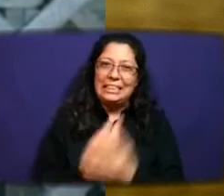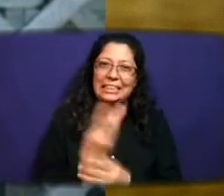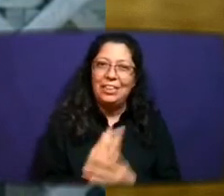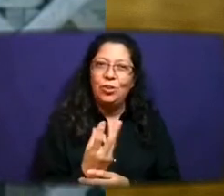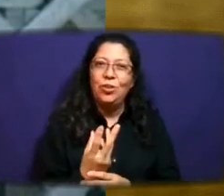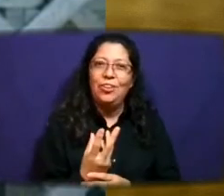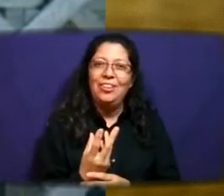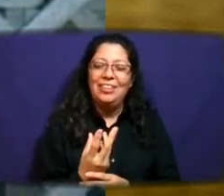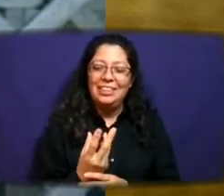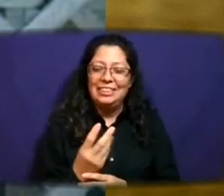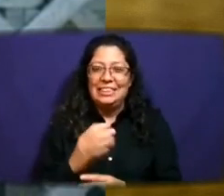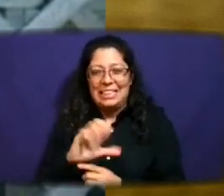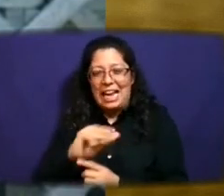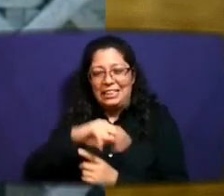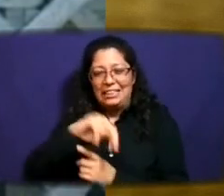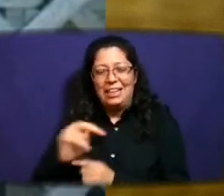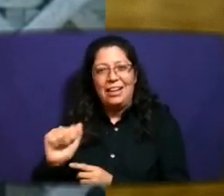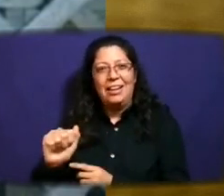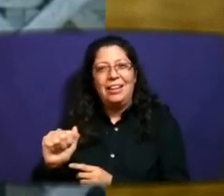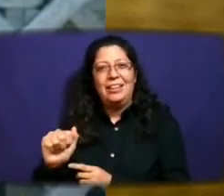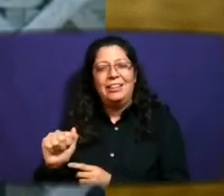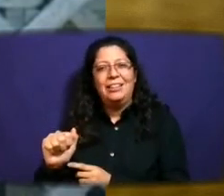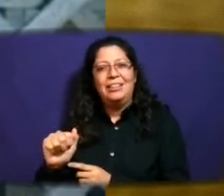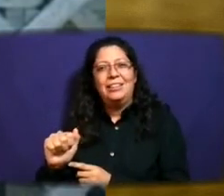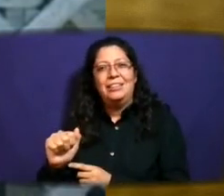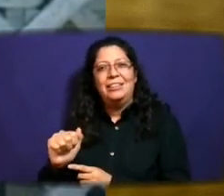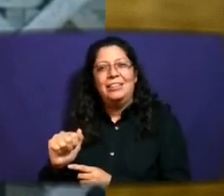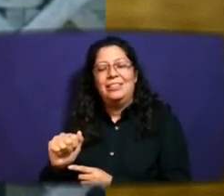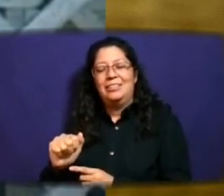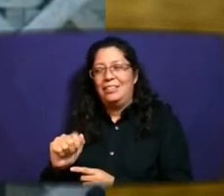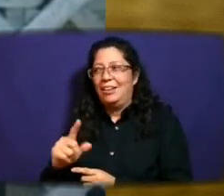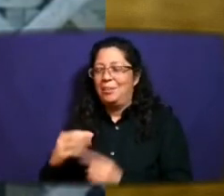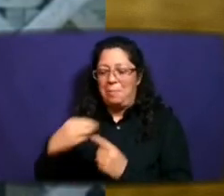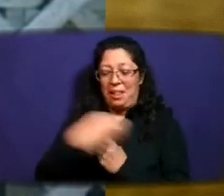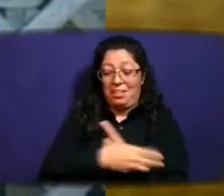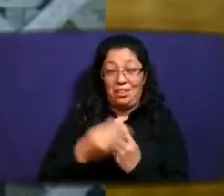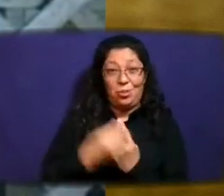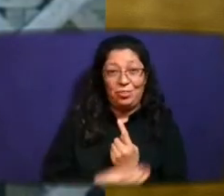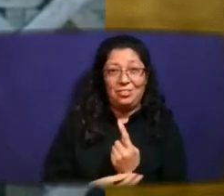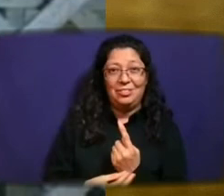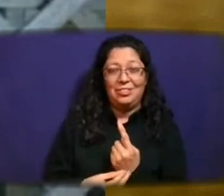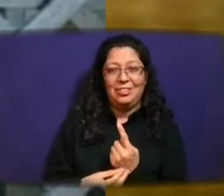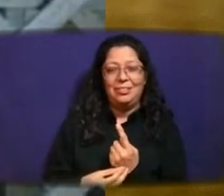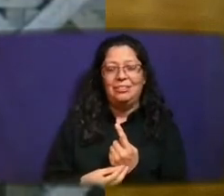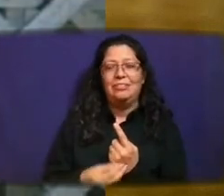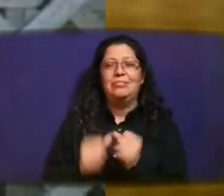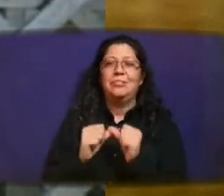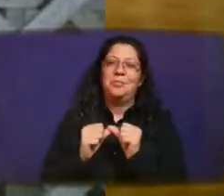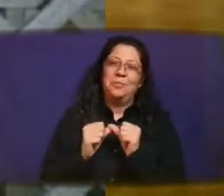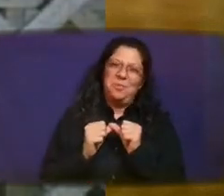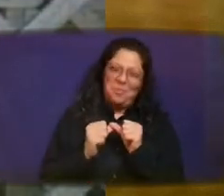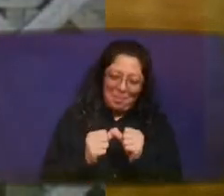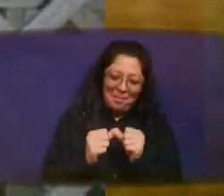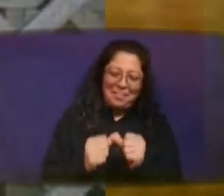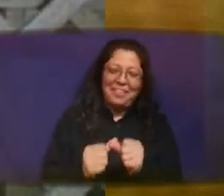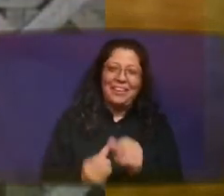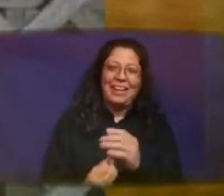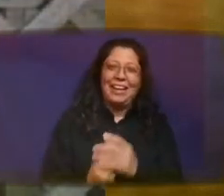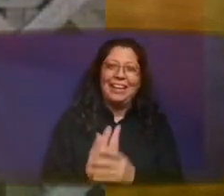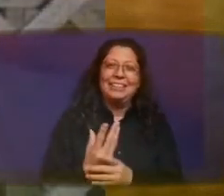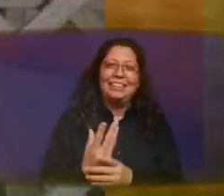La caña y los plátanos todavía crecen.